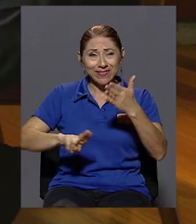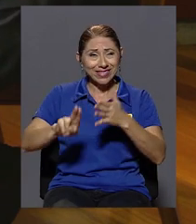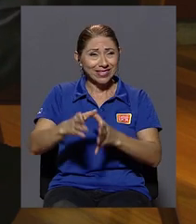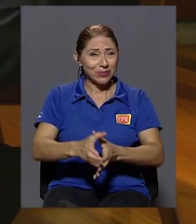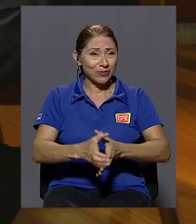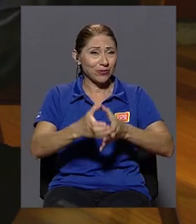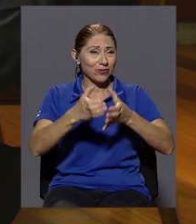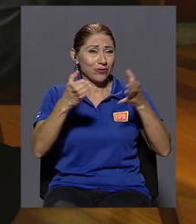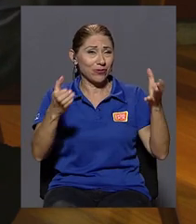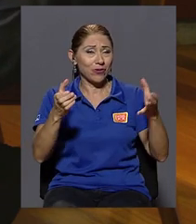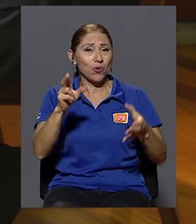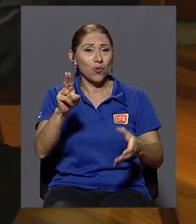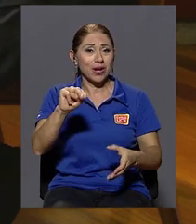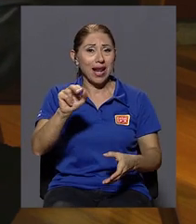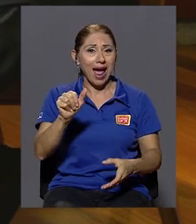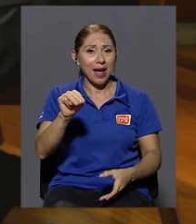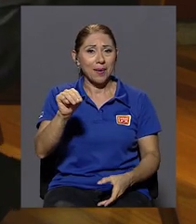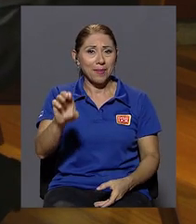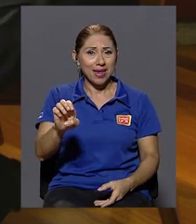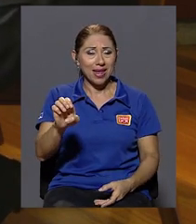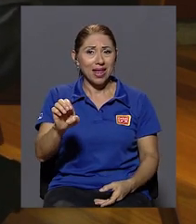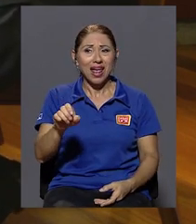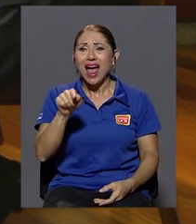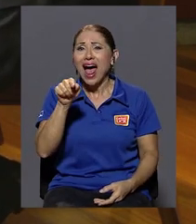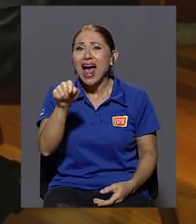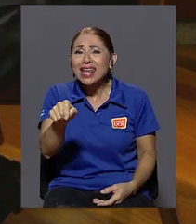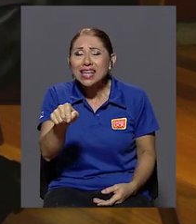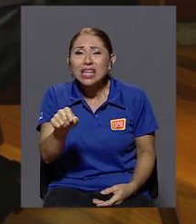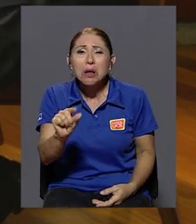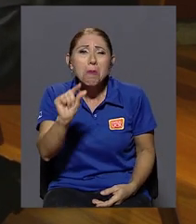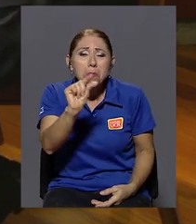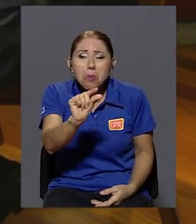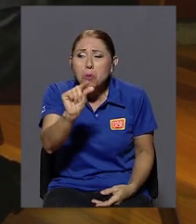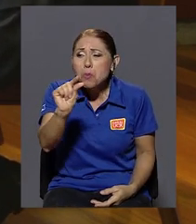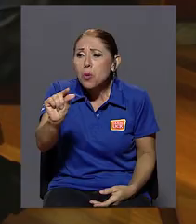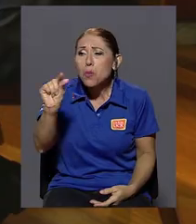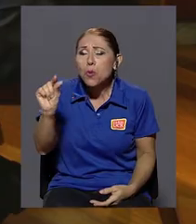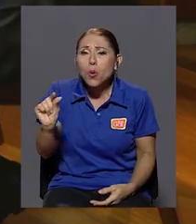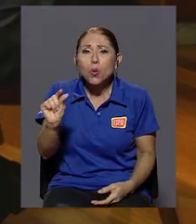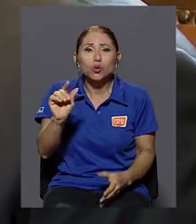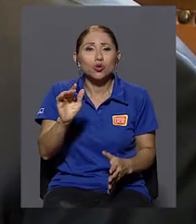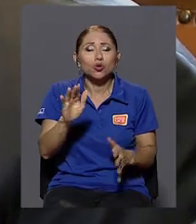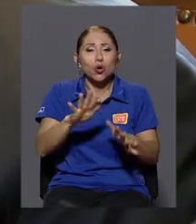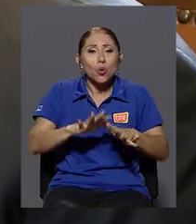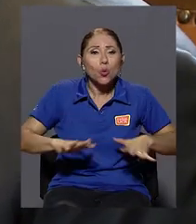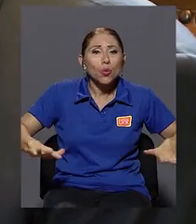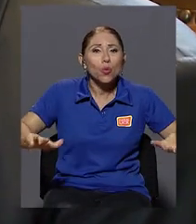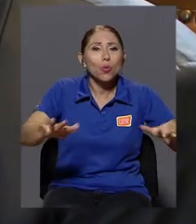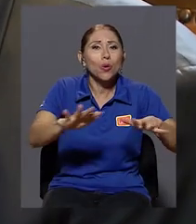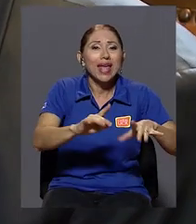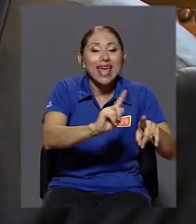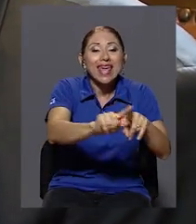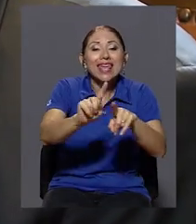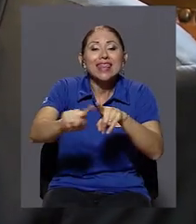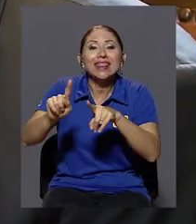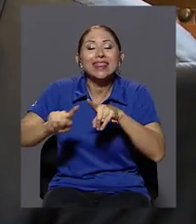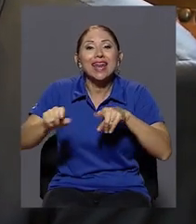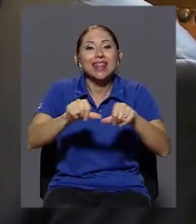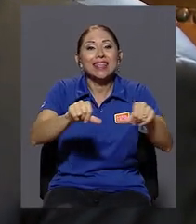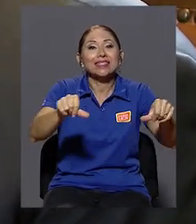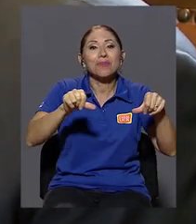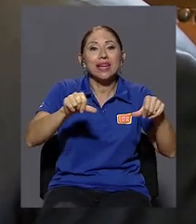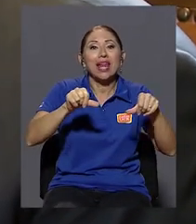enorme, como es la UNAM. Existen espacios muy contados en donde la interdisciplina o la